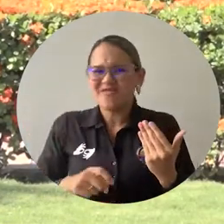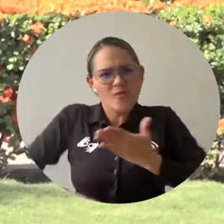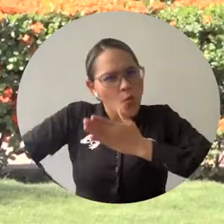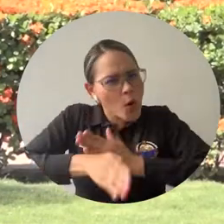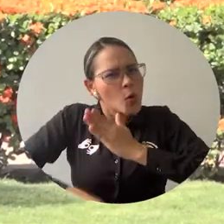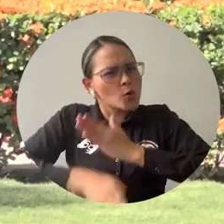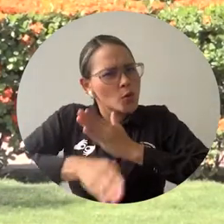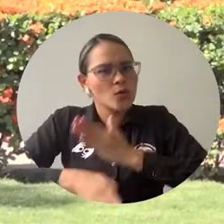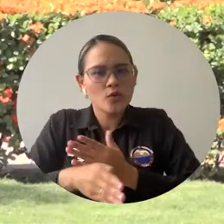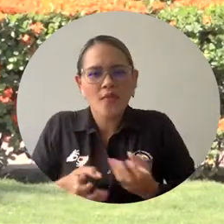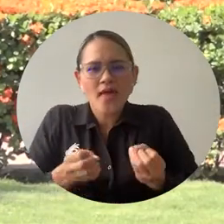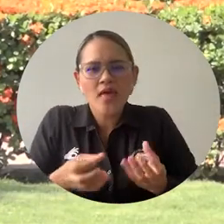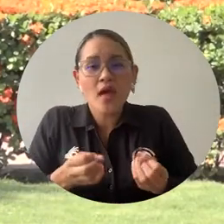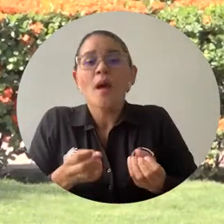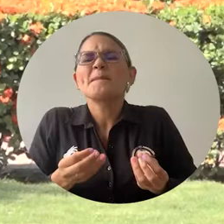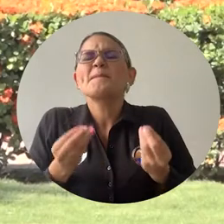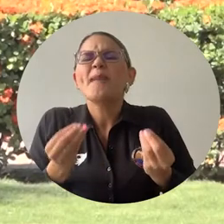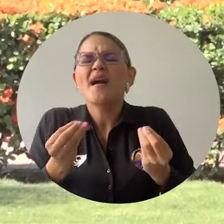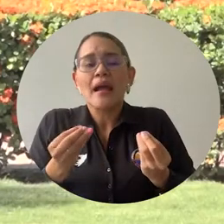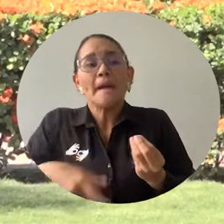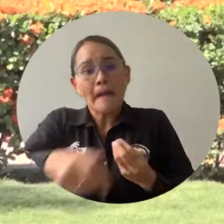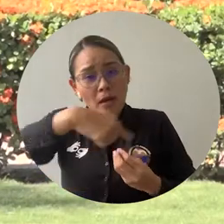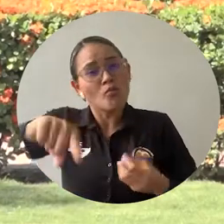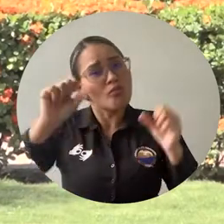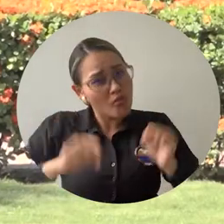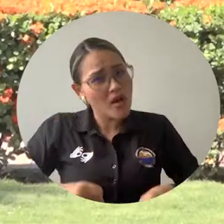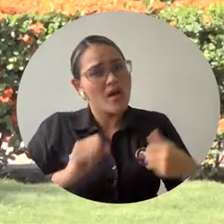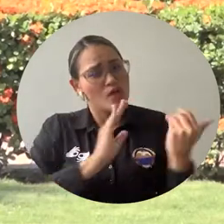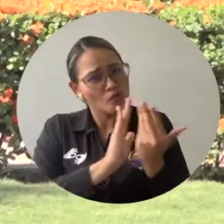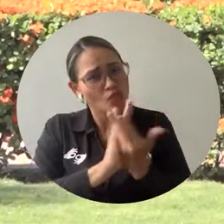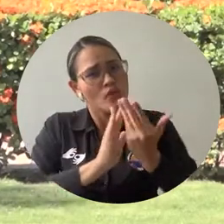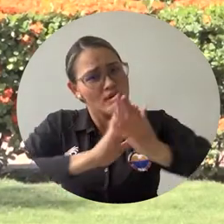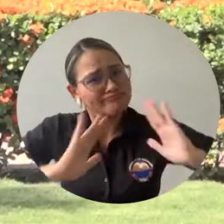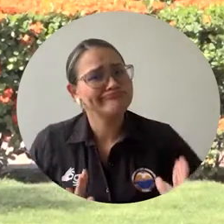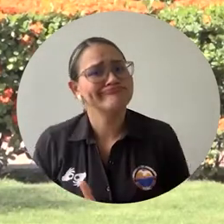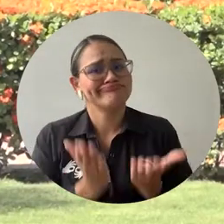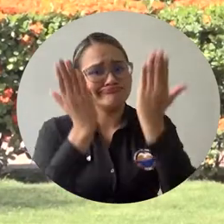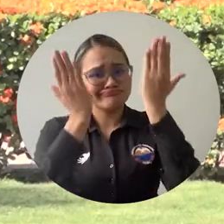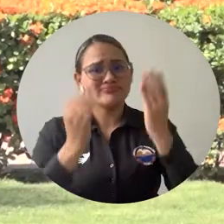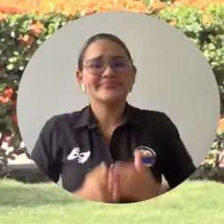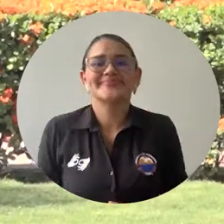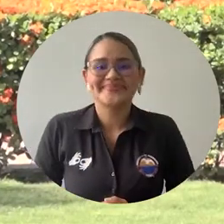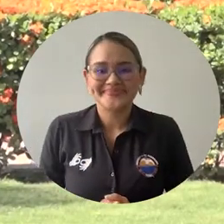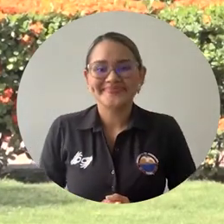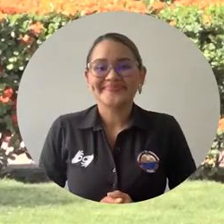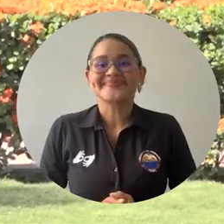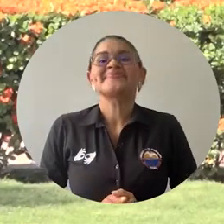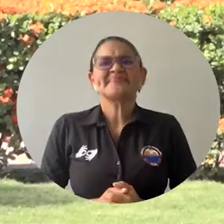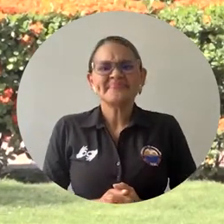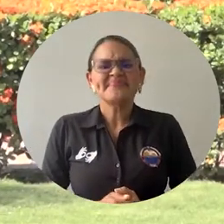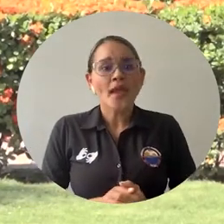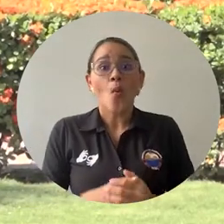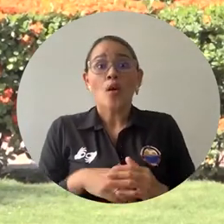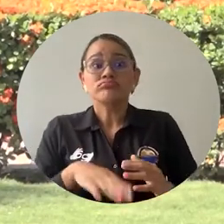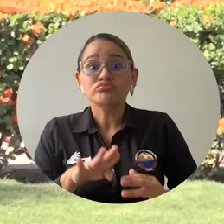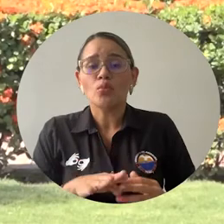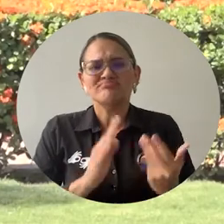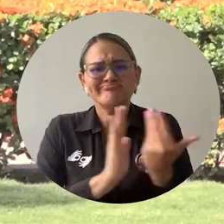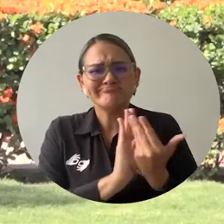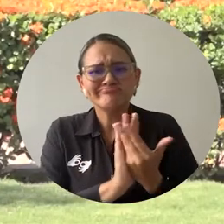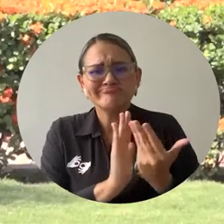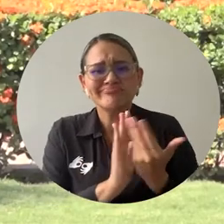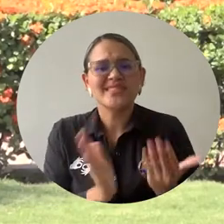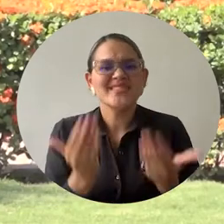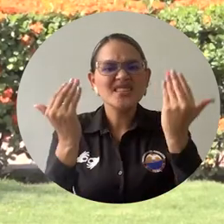tiene que seguir cultivando para que las comunidades indígenas también puedan salir adelante y hacer sus estudios